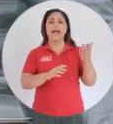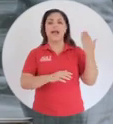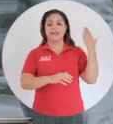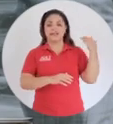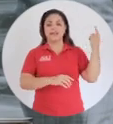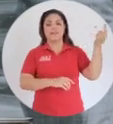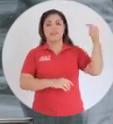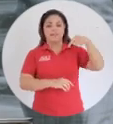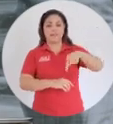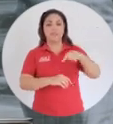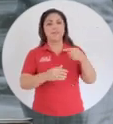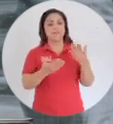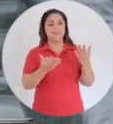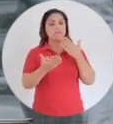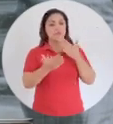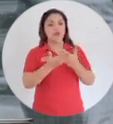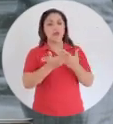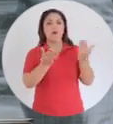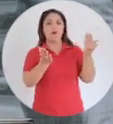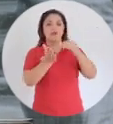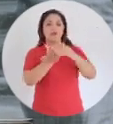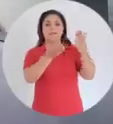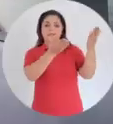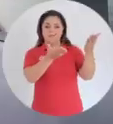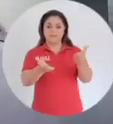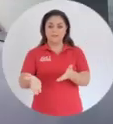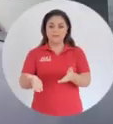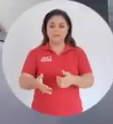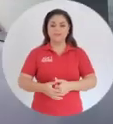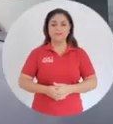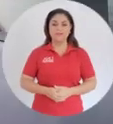aquí. Muchísimas gracias, Maribel, por invitarme de nuevo.